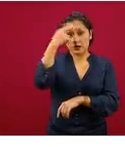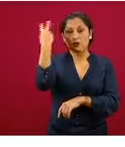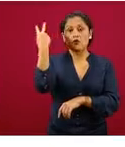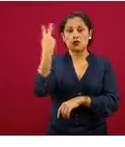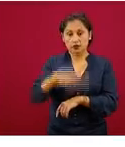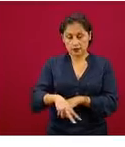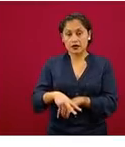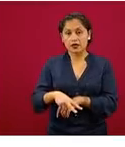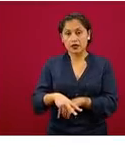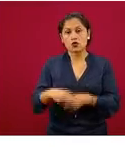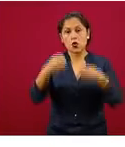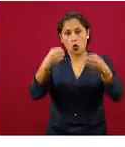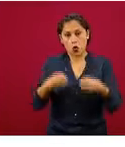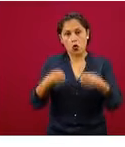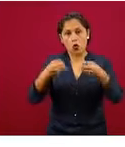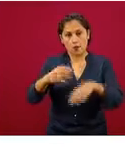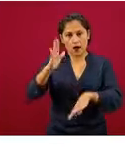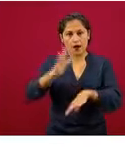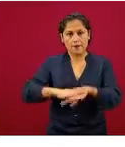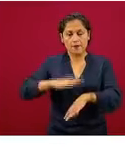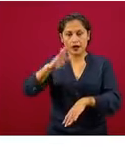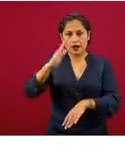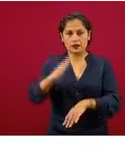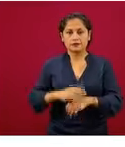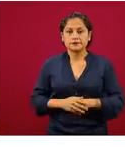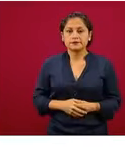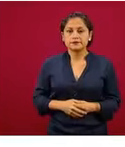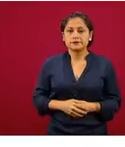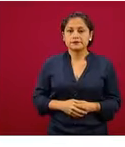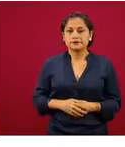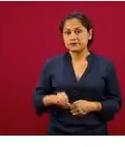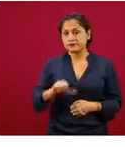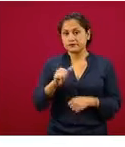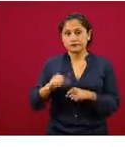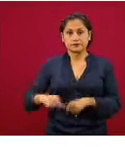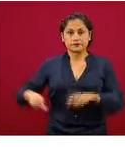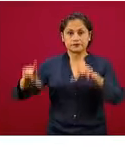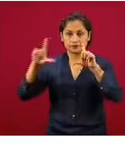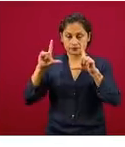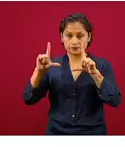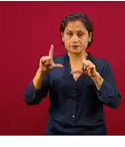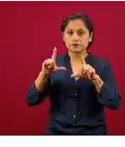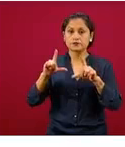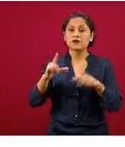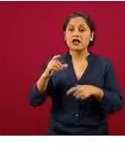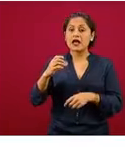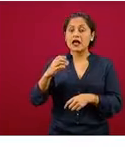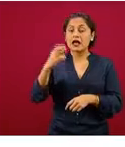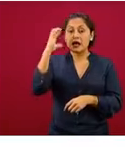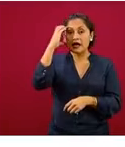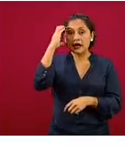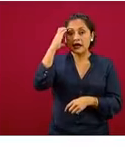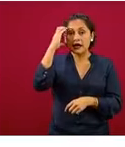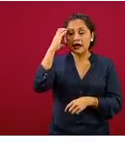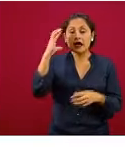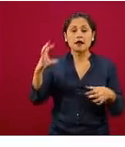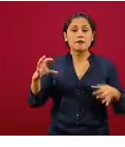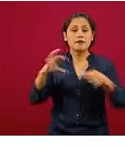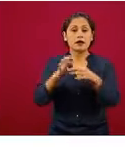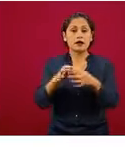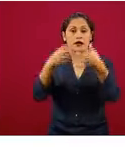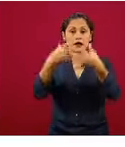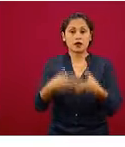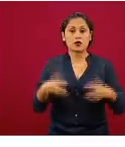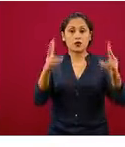las ocupaciones más altas. En la siguiente diapositiva veremos específicamente las camas con ventilador, ahora sí las camas que se